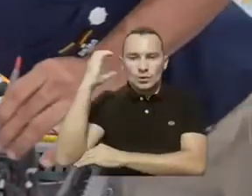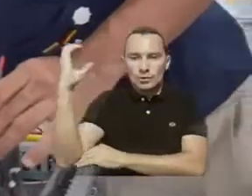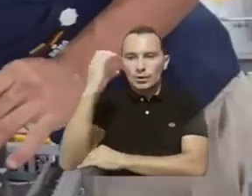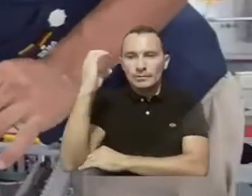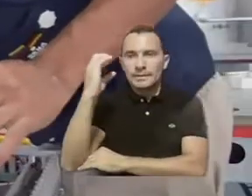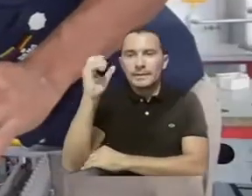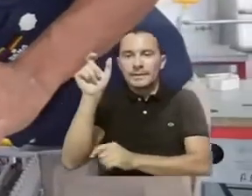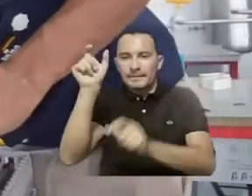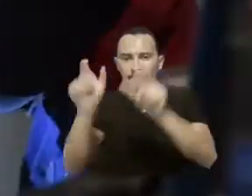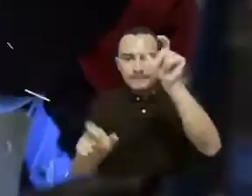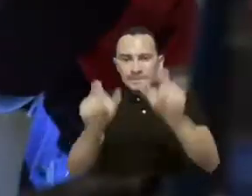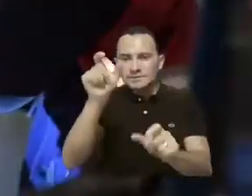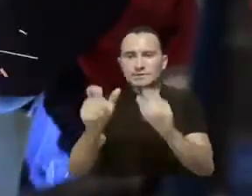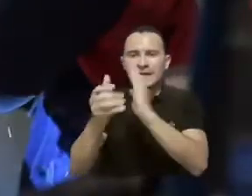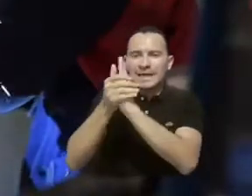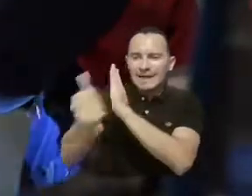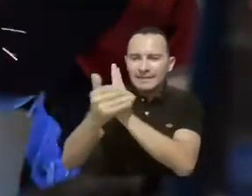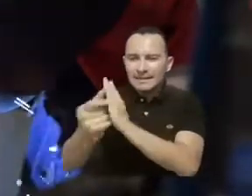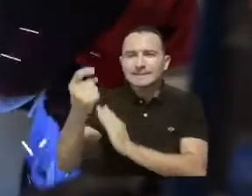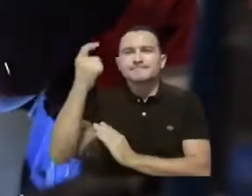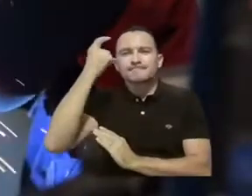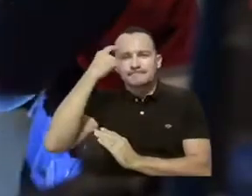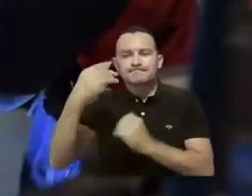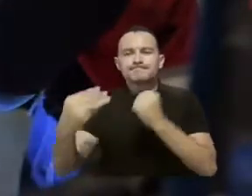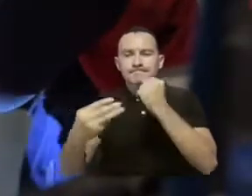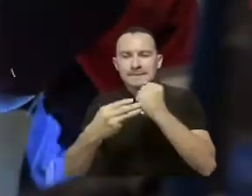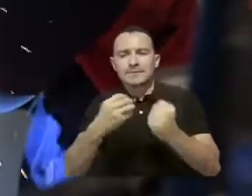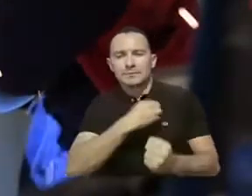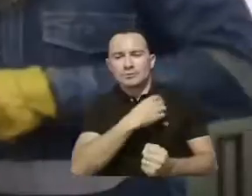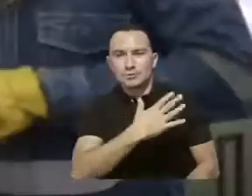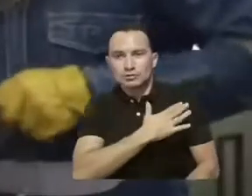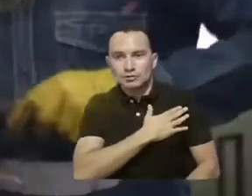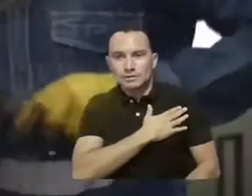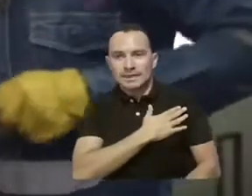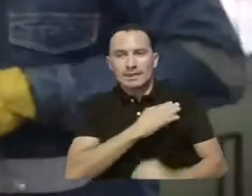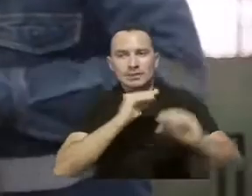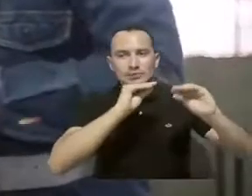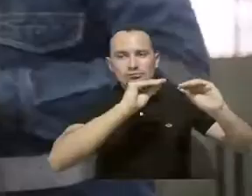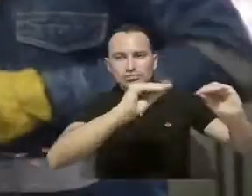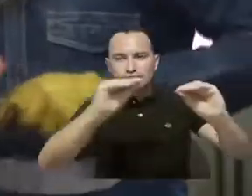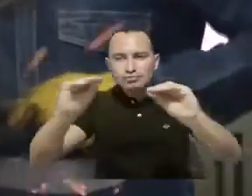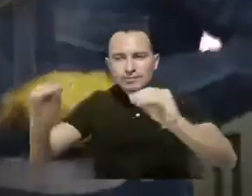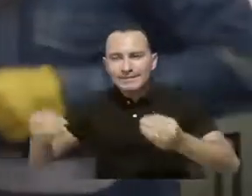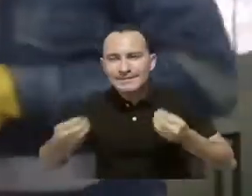En el SENA creemos en el talento y en las habilidades de los colombianos. Por eso,